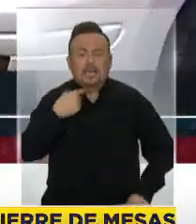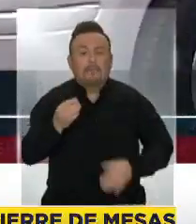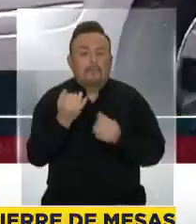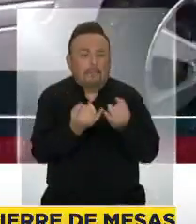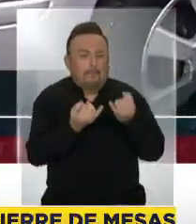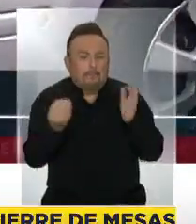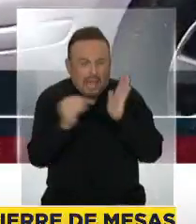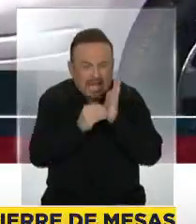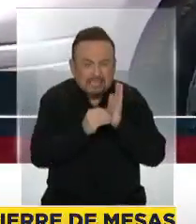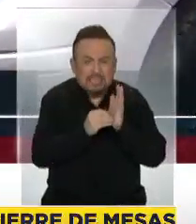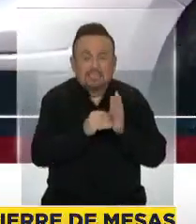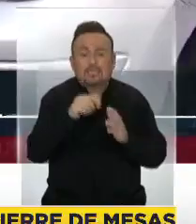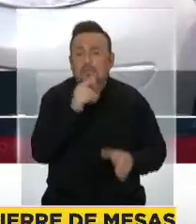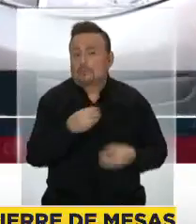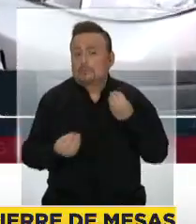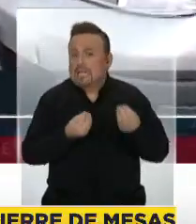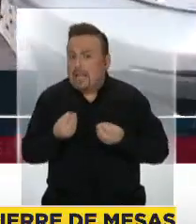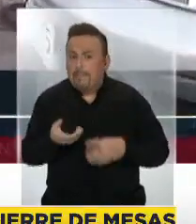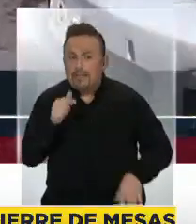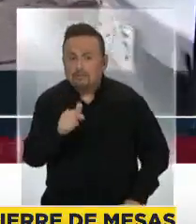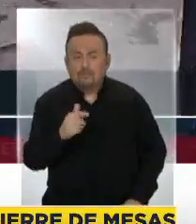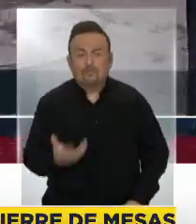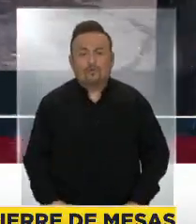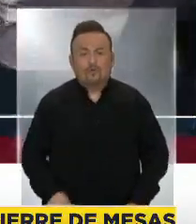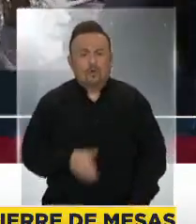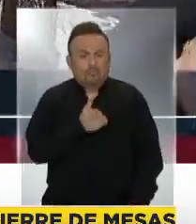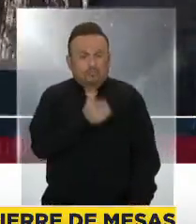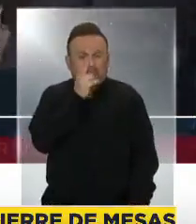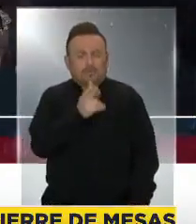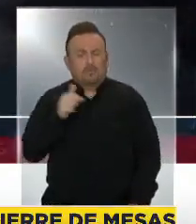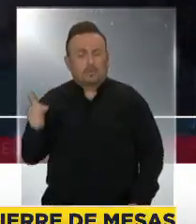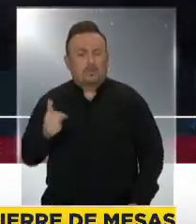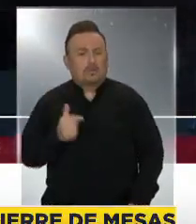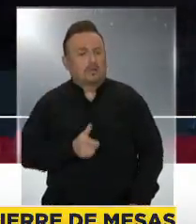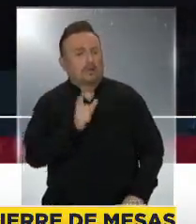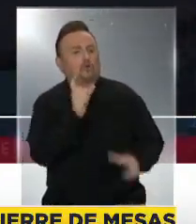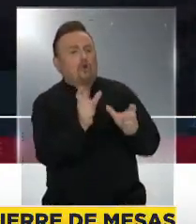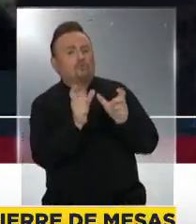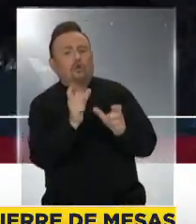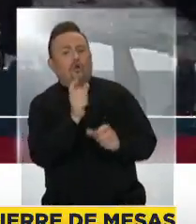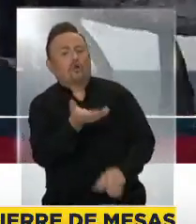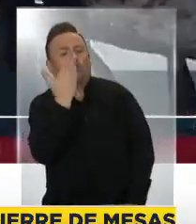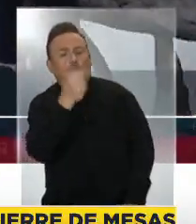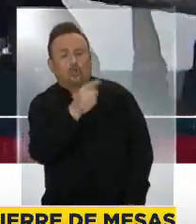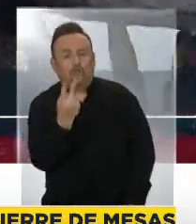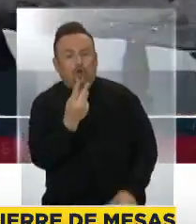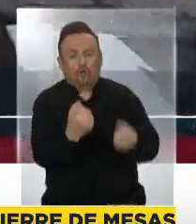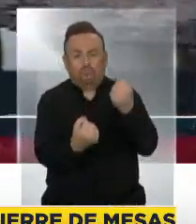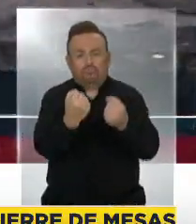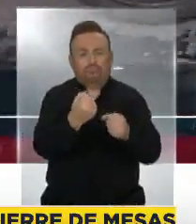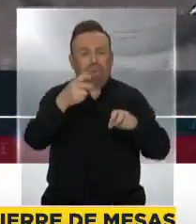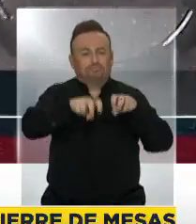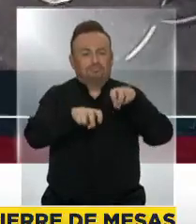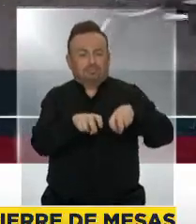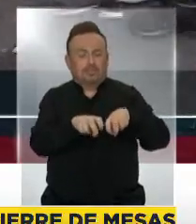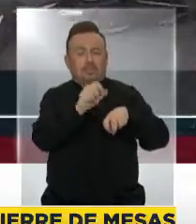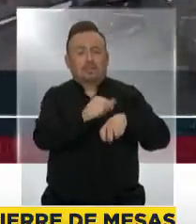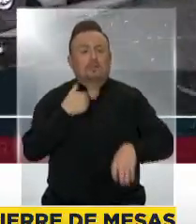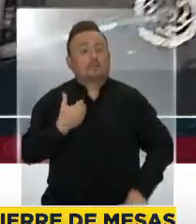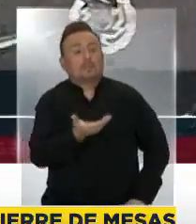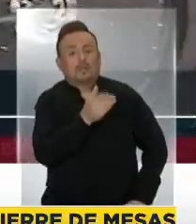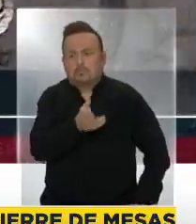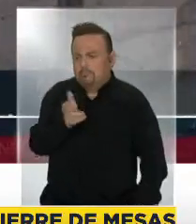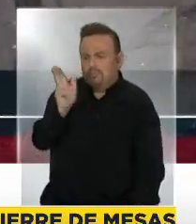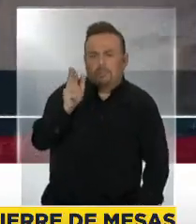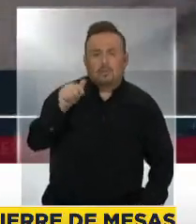antecedentes respecto de la causa, ¿no? De este procedimiento que deriva finalmente con el fallecimiento de esta mujer, esta funcionaria de la PDI,